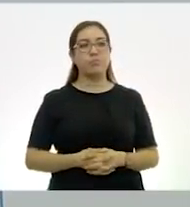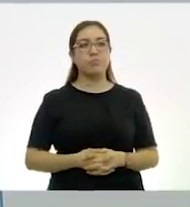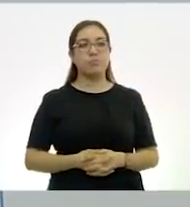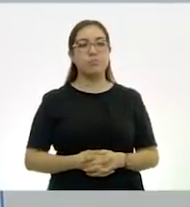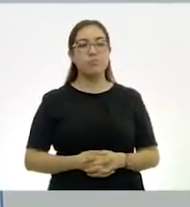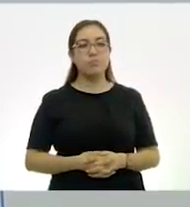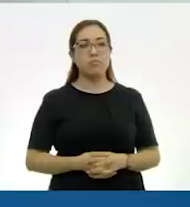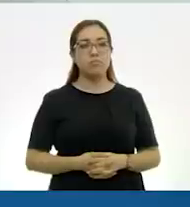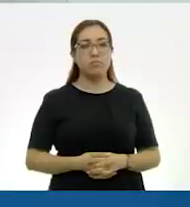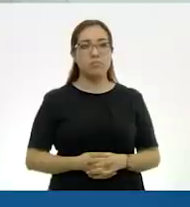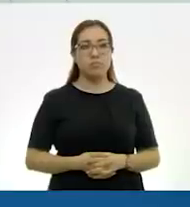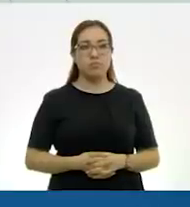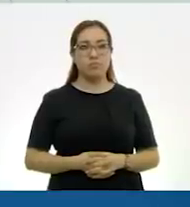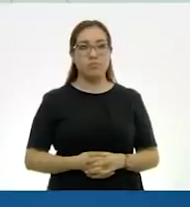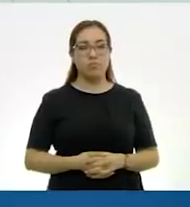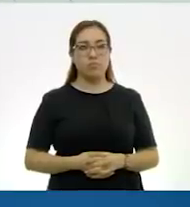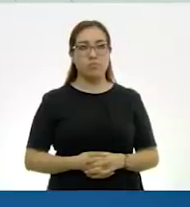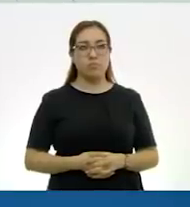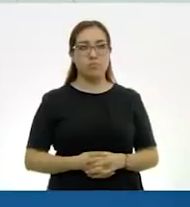¿Ok?